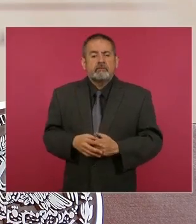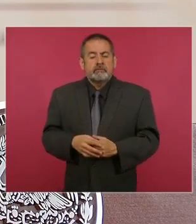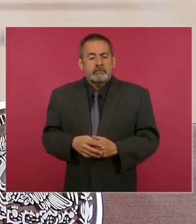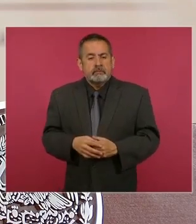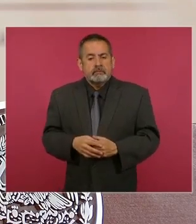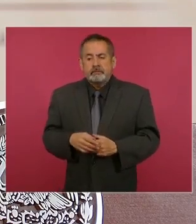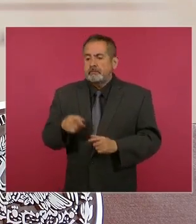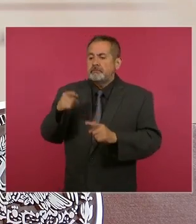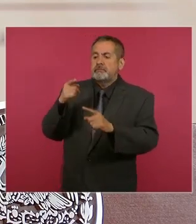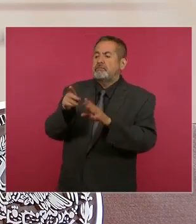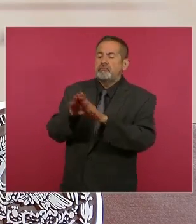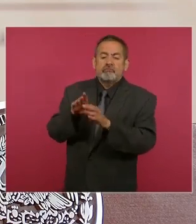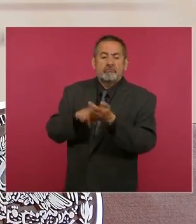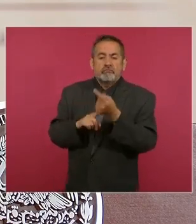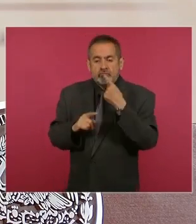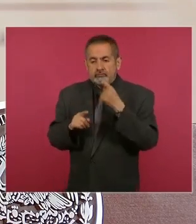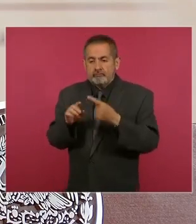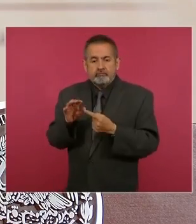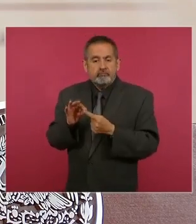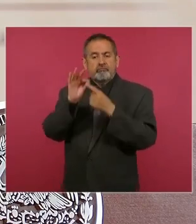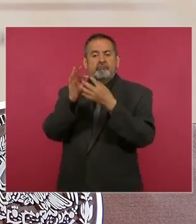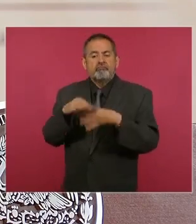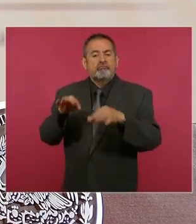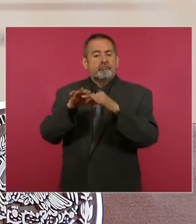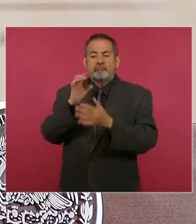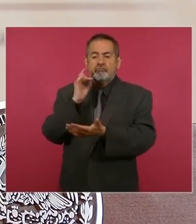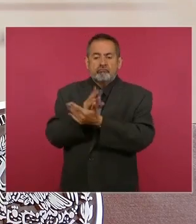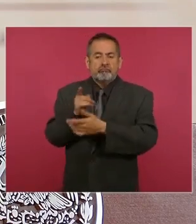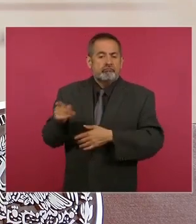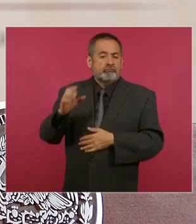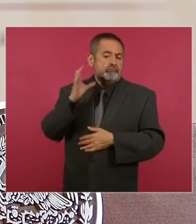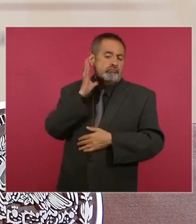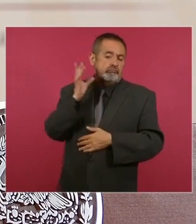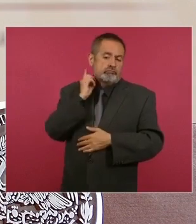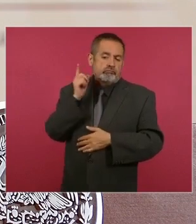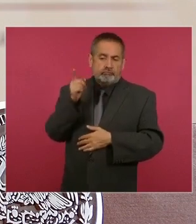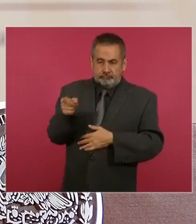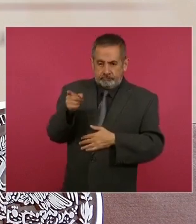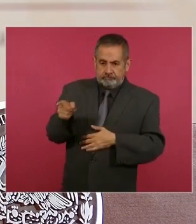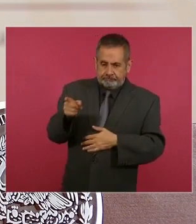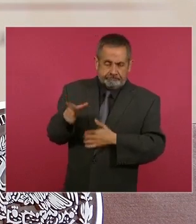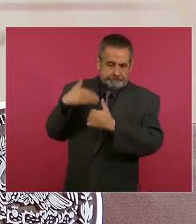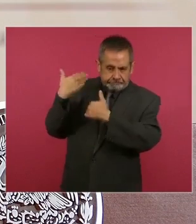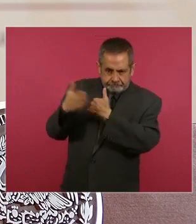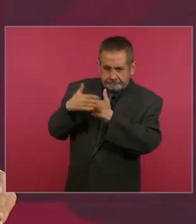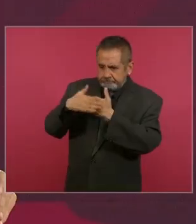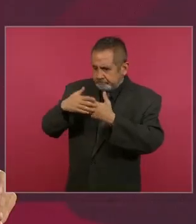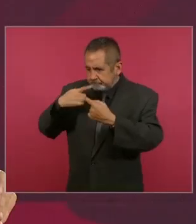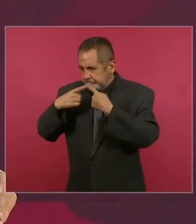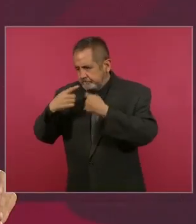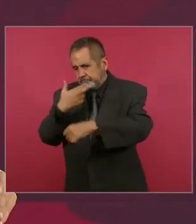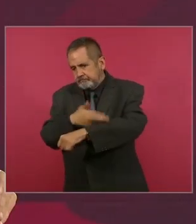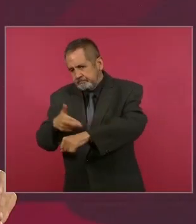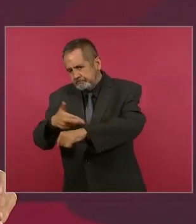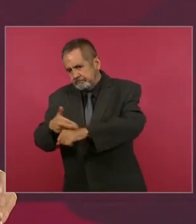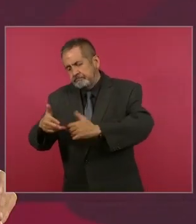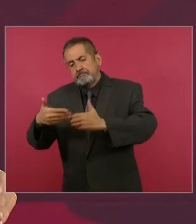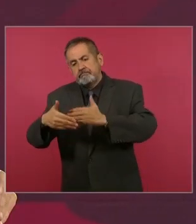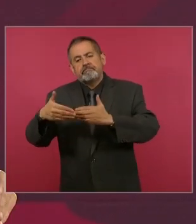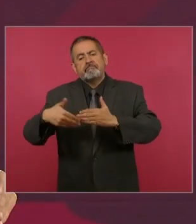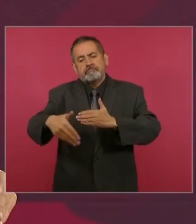una función exclusiva de la Cámara de Diputados que habremos de ver en las próximas semanas